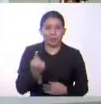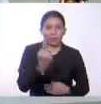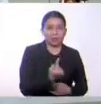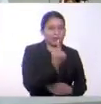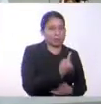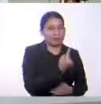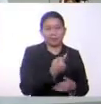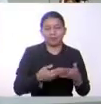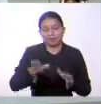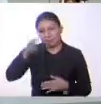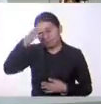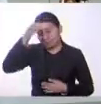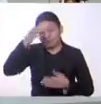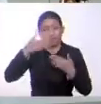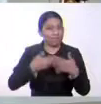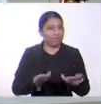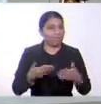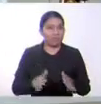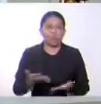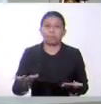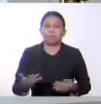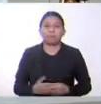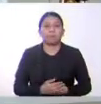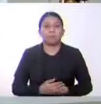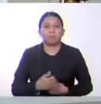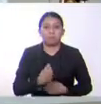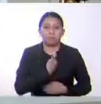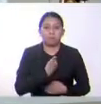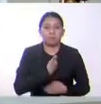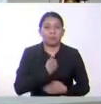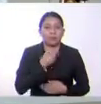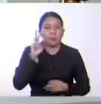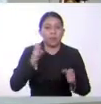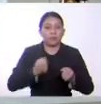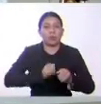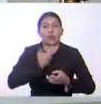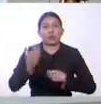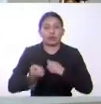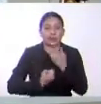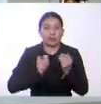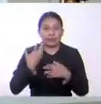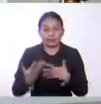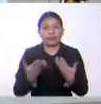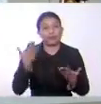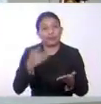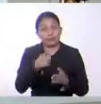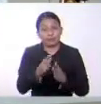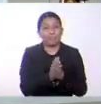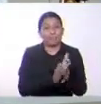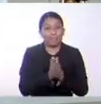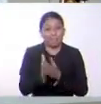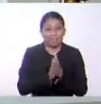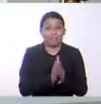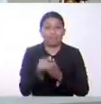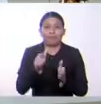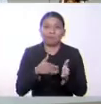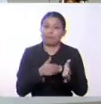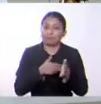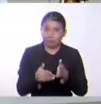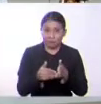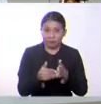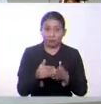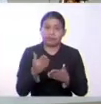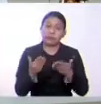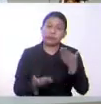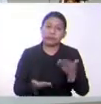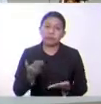del conocimiento y lo que cada uno maneje sobre la poesía. Por eso es interesante, y les decía al inicio, que